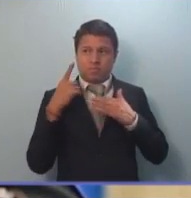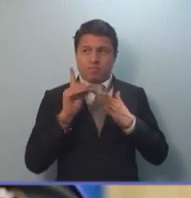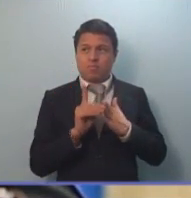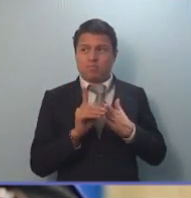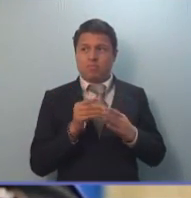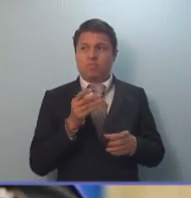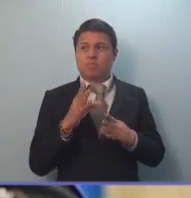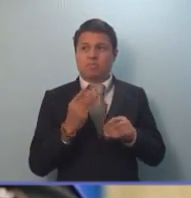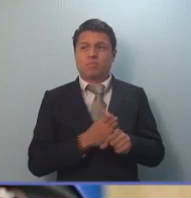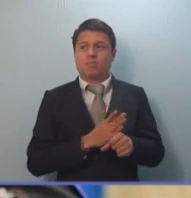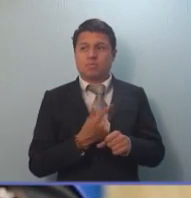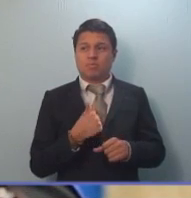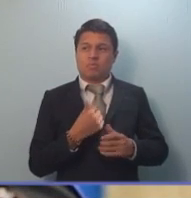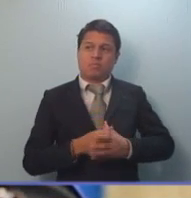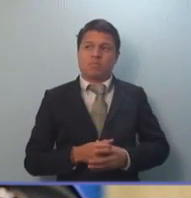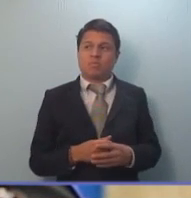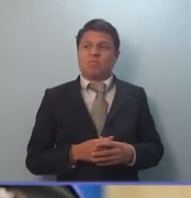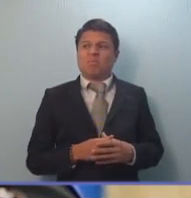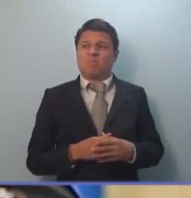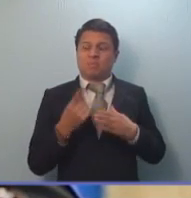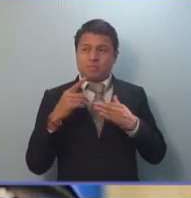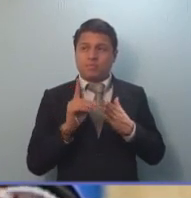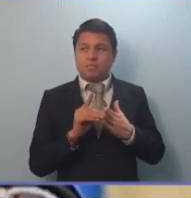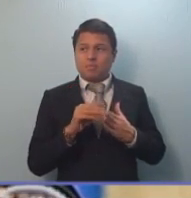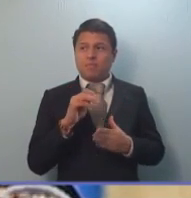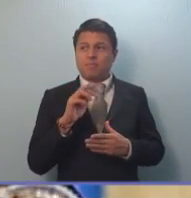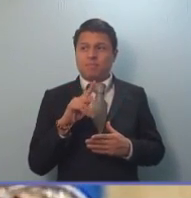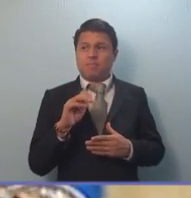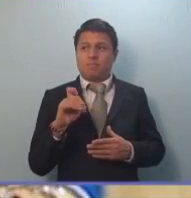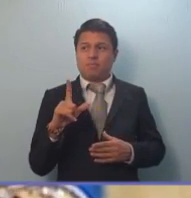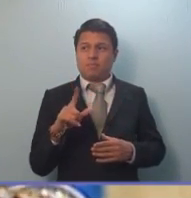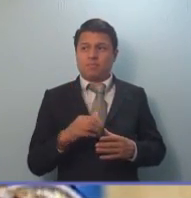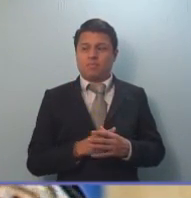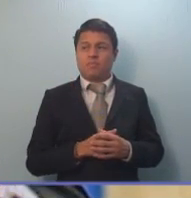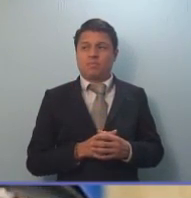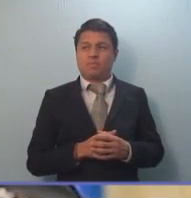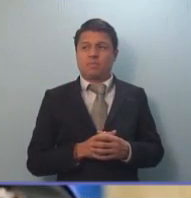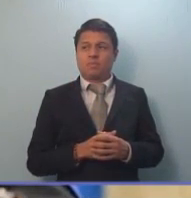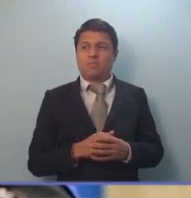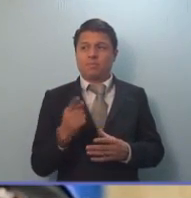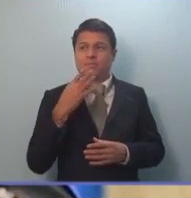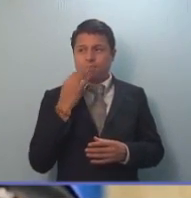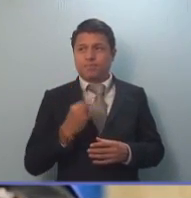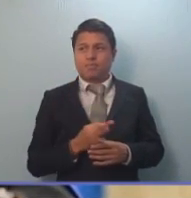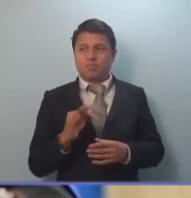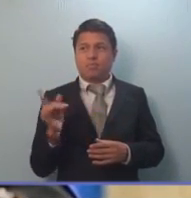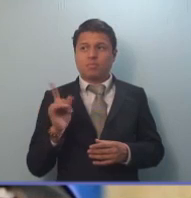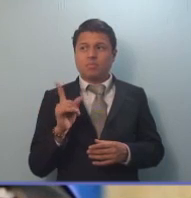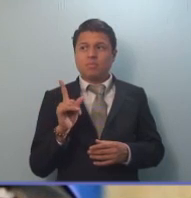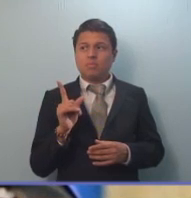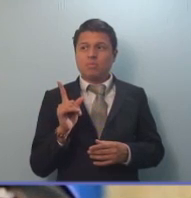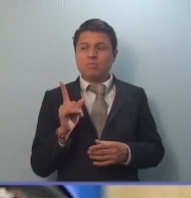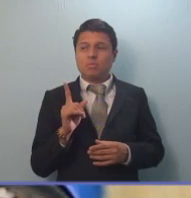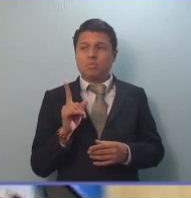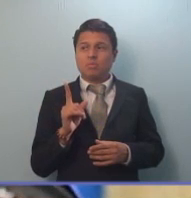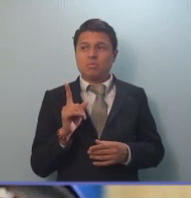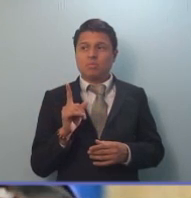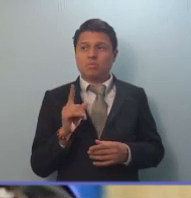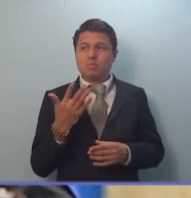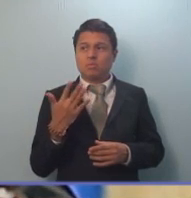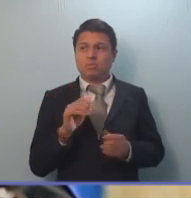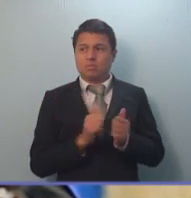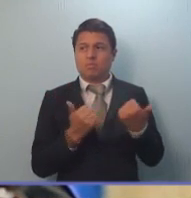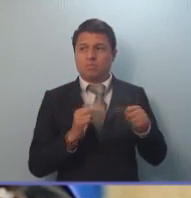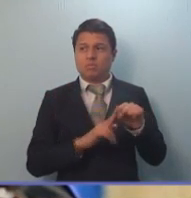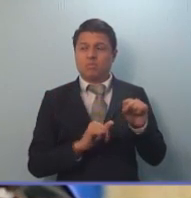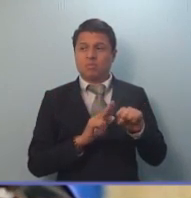diputado que me antecedió, colega diputado Juan José Martel. Y es que realmente no son, Juan José, compañeros, 15 millones de